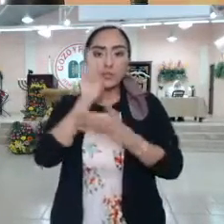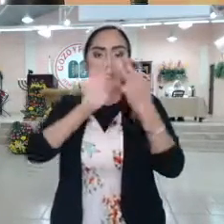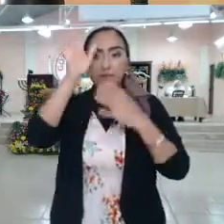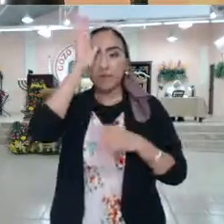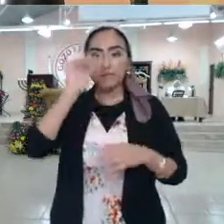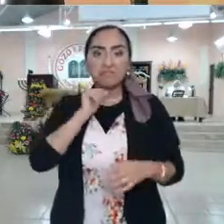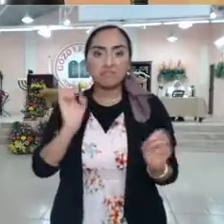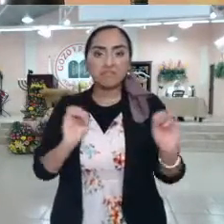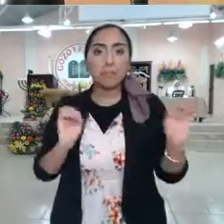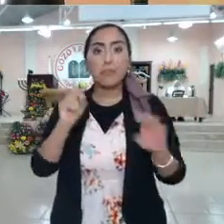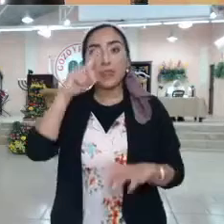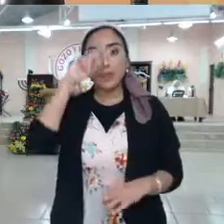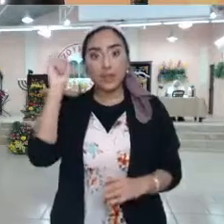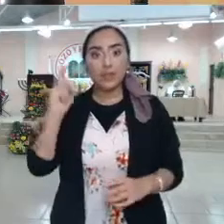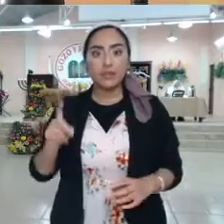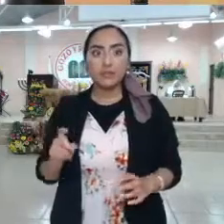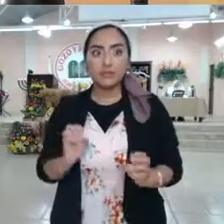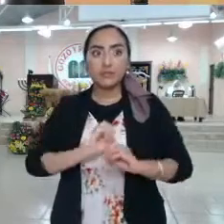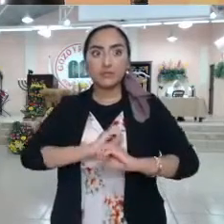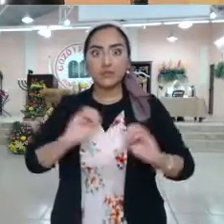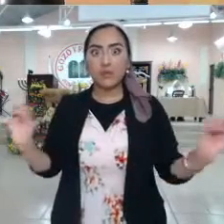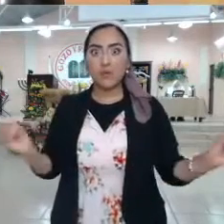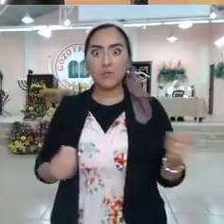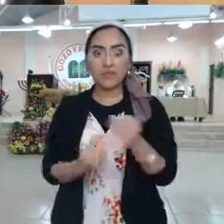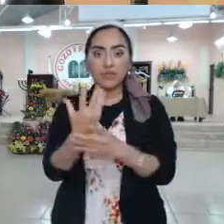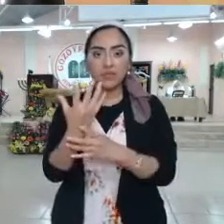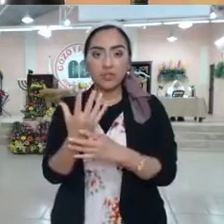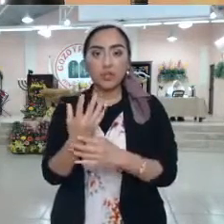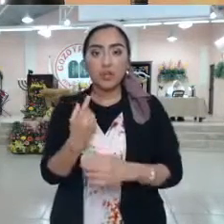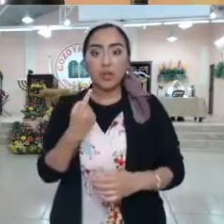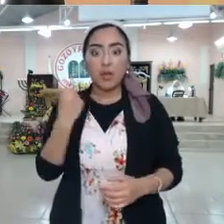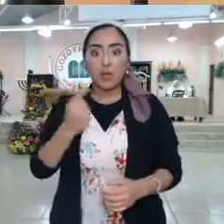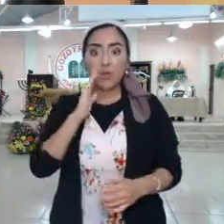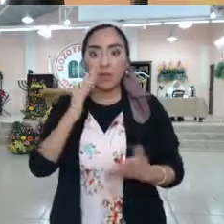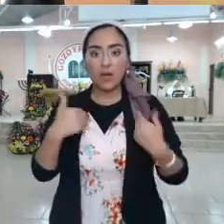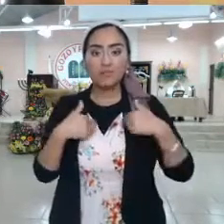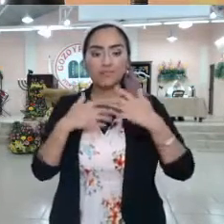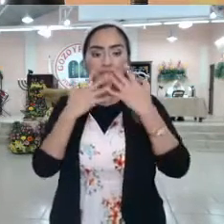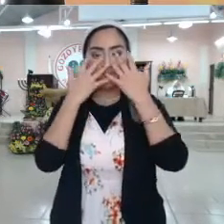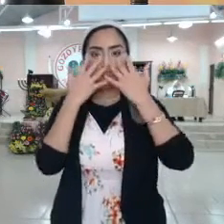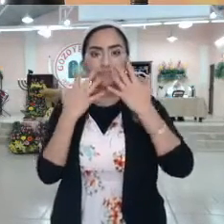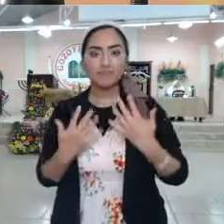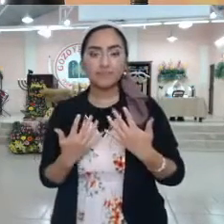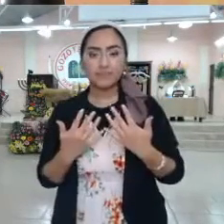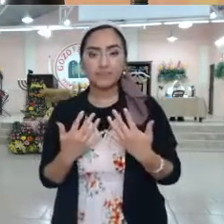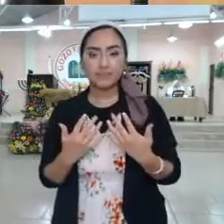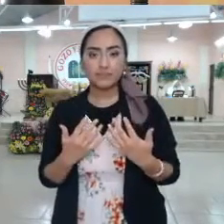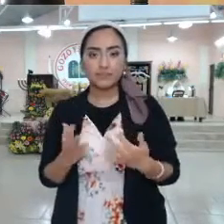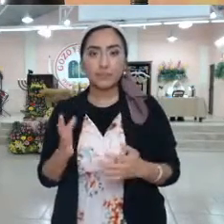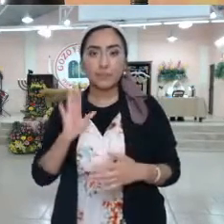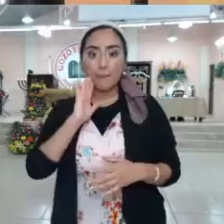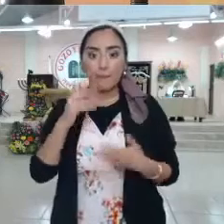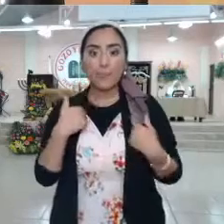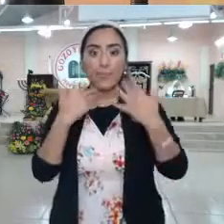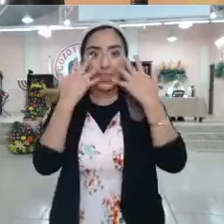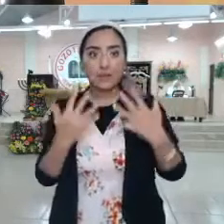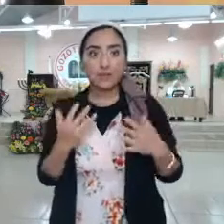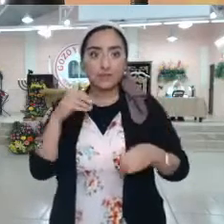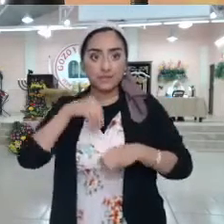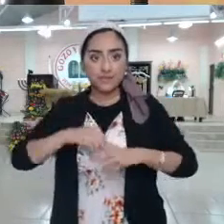abacados porque no va a haber ningún fruto. Solamente va a haber amargura. Va a haber amargura